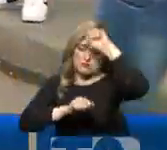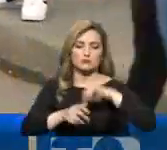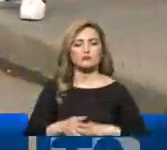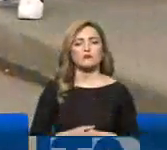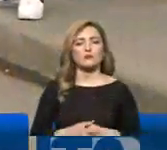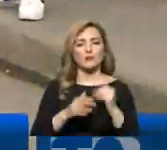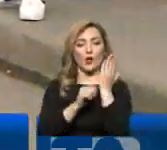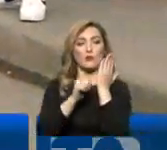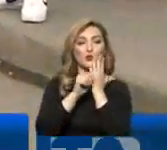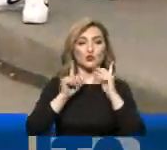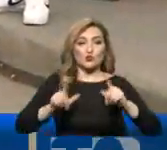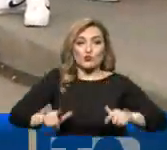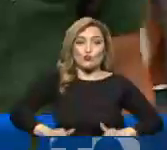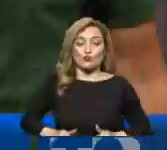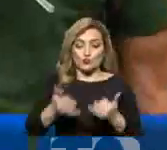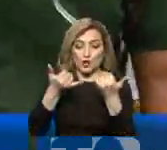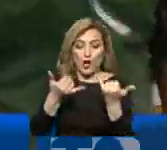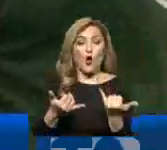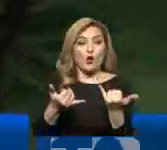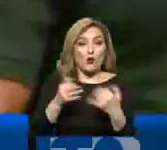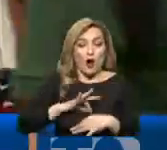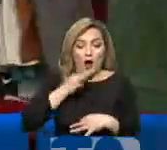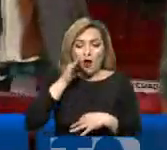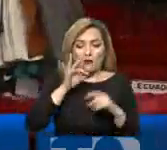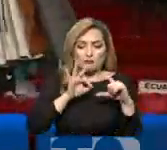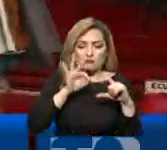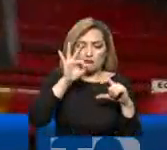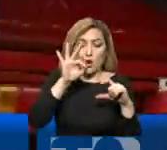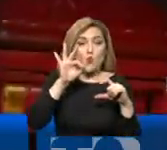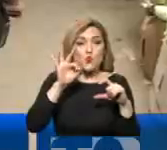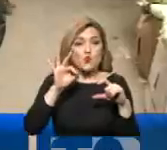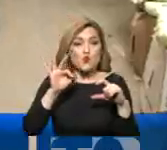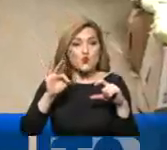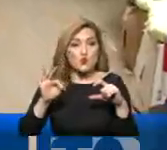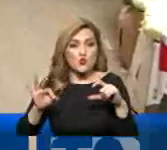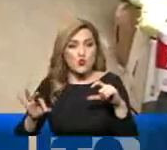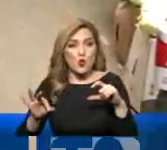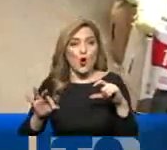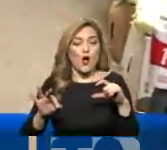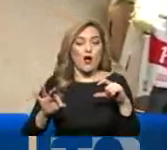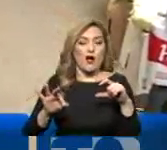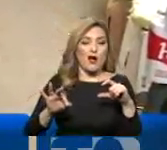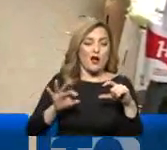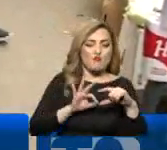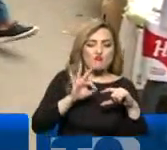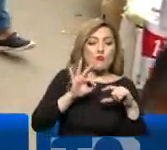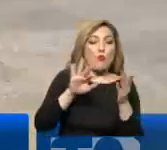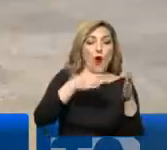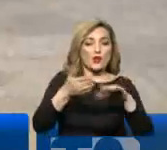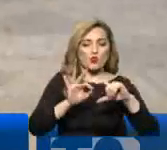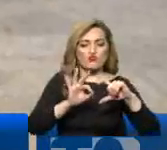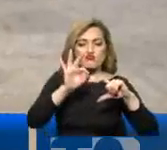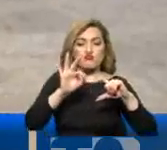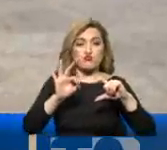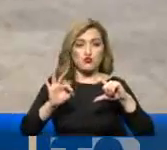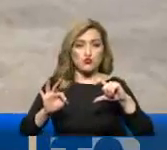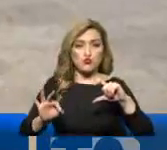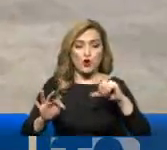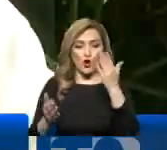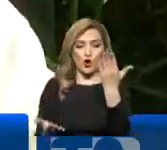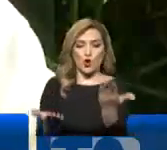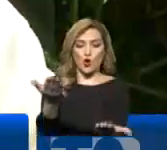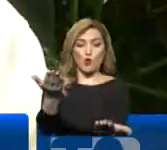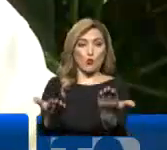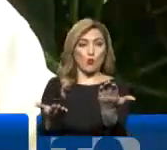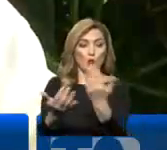de Salud dijo que las cifras actuales han bajado tanto en contagios como en letalidad. Y al hacer una comparación con los